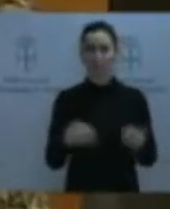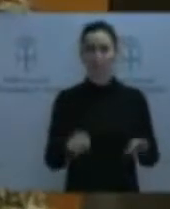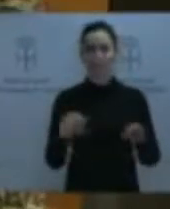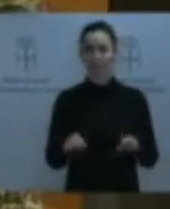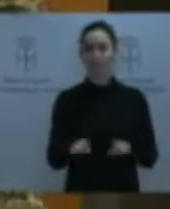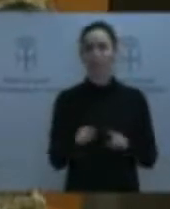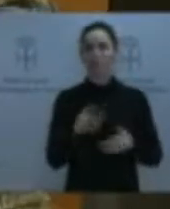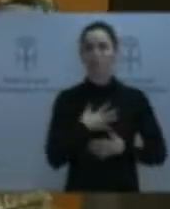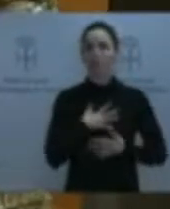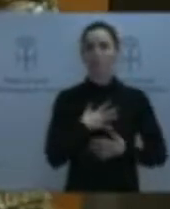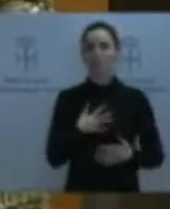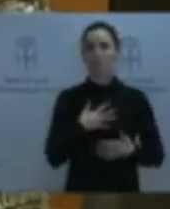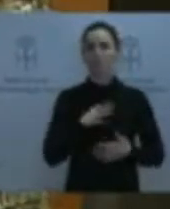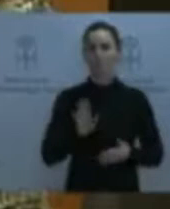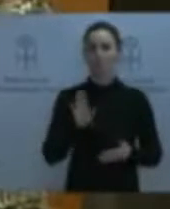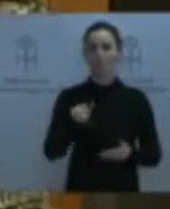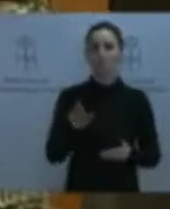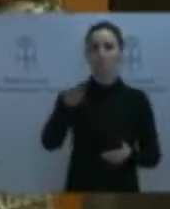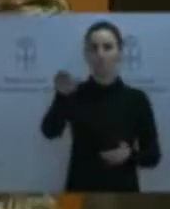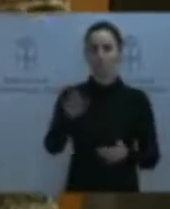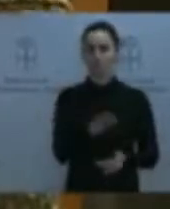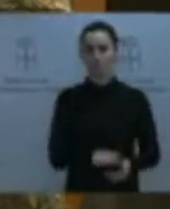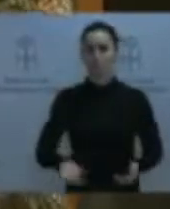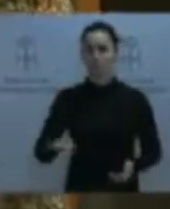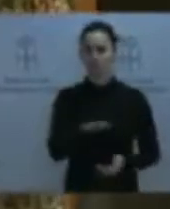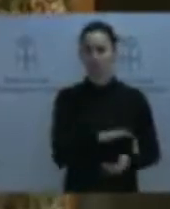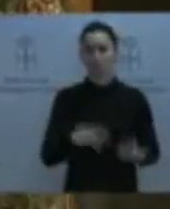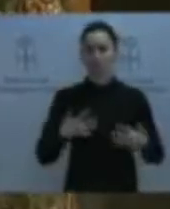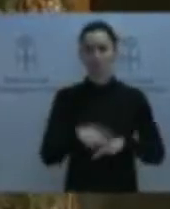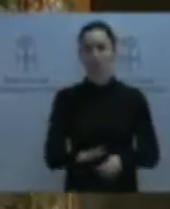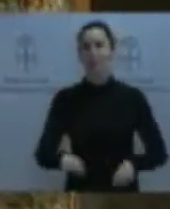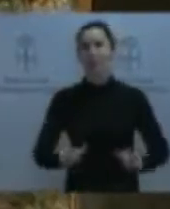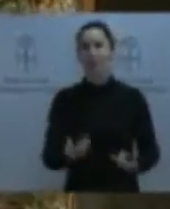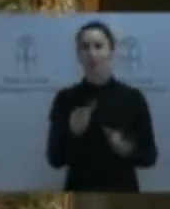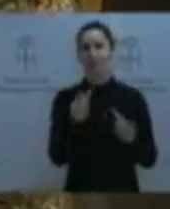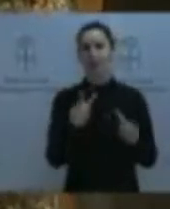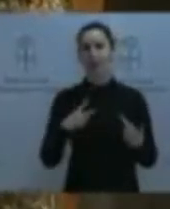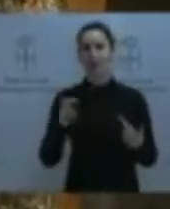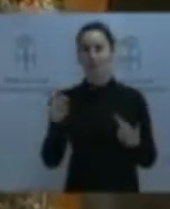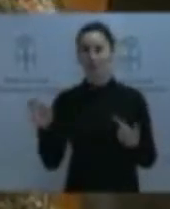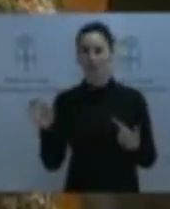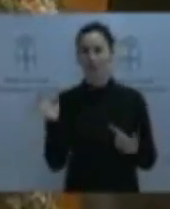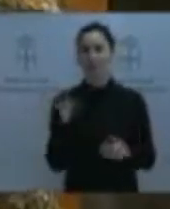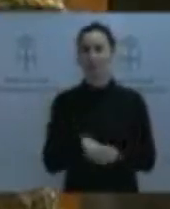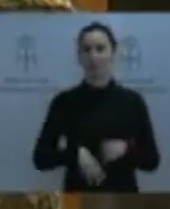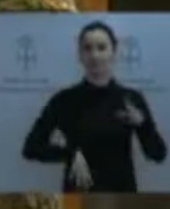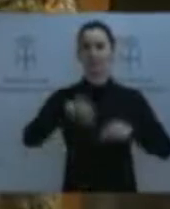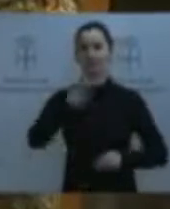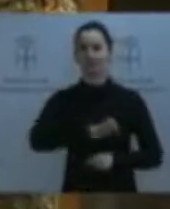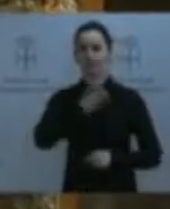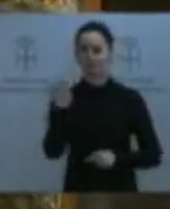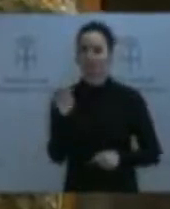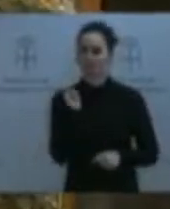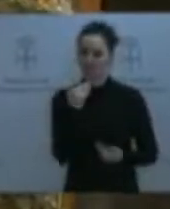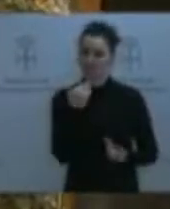del espacio natural de la Red Natura 2000, en la que está incluida los picos de Europa. Y también favorecen la comercialización